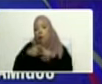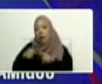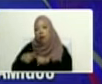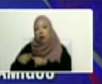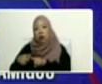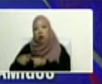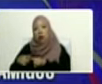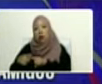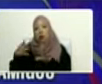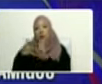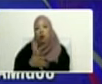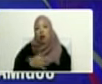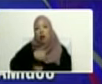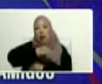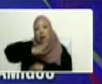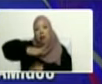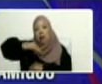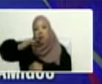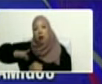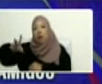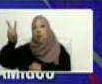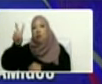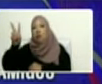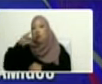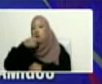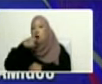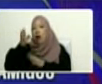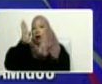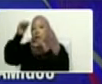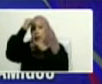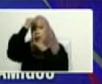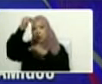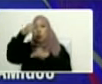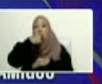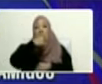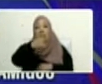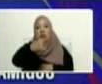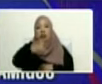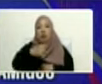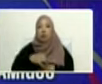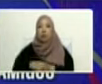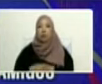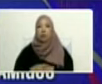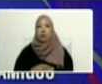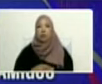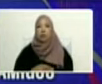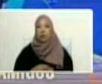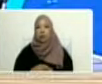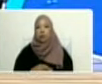y en el mar de Venezuela. Se los puedo explicar sencillo, atención. Se los puedo explicar,